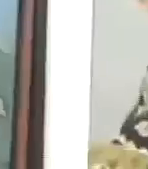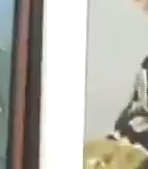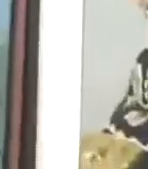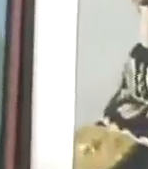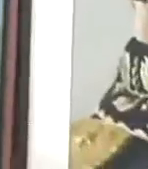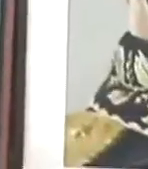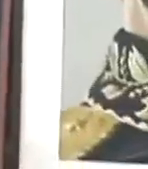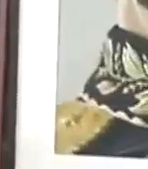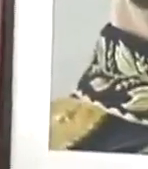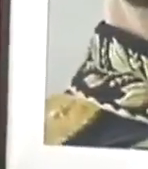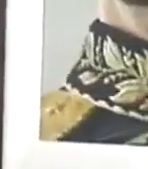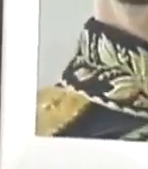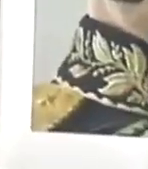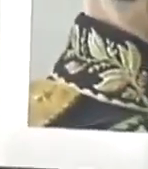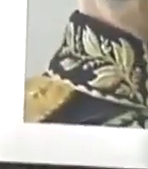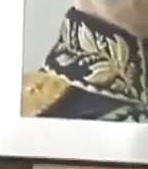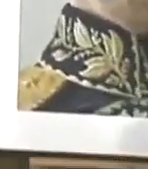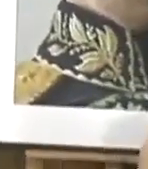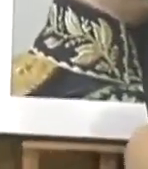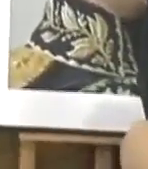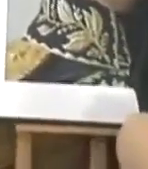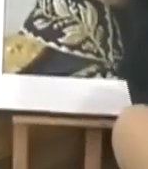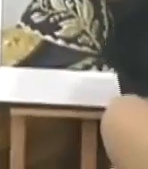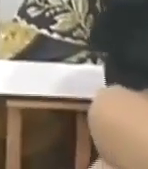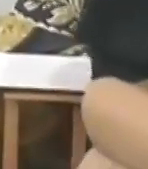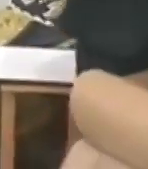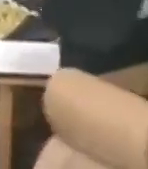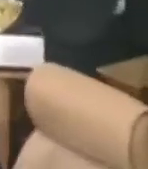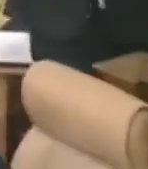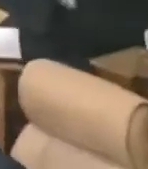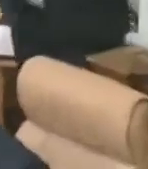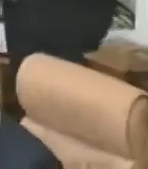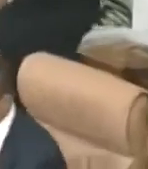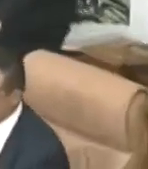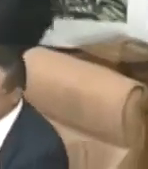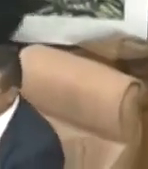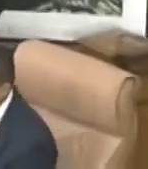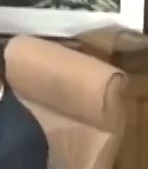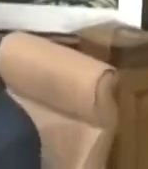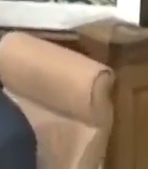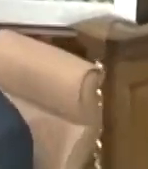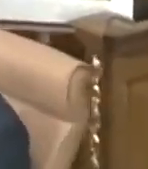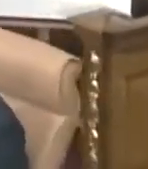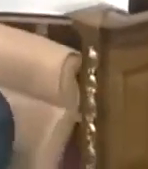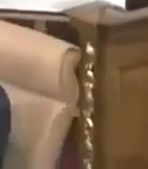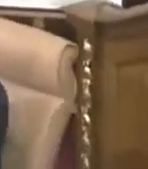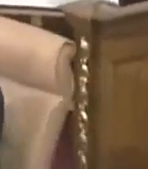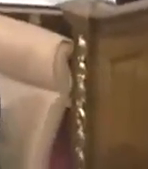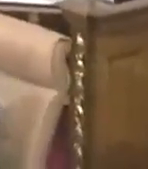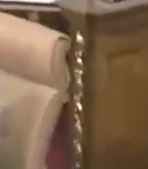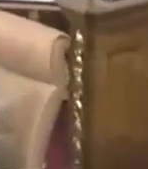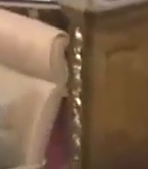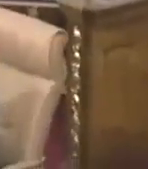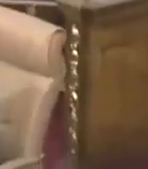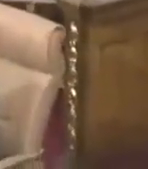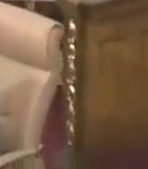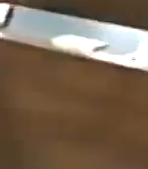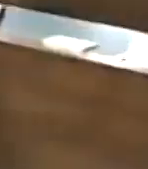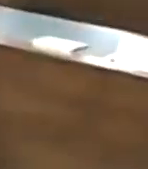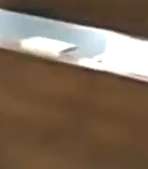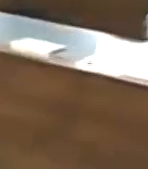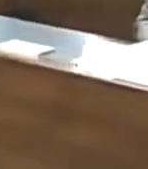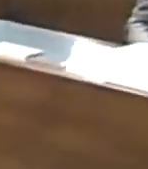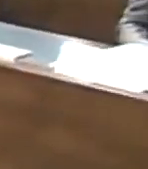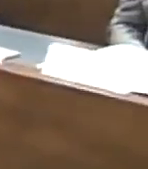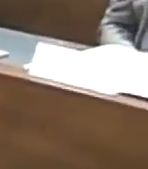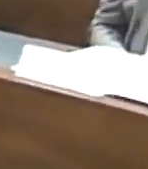Siguiente punto del orden del día, ciudadana secretaria. Proyecto de acuerdo en ocasión de haberse conmemorado el 1 de octubre